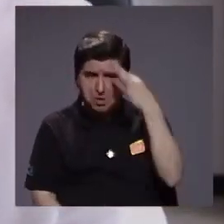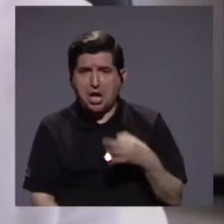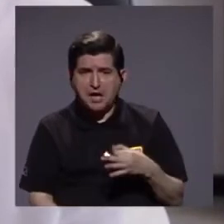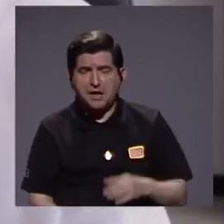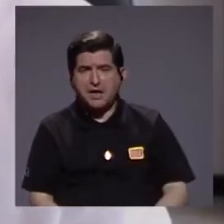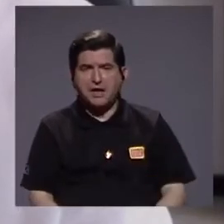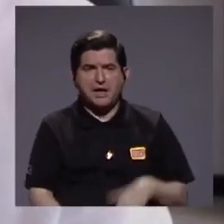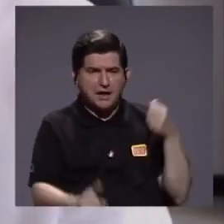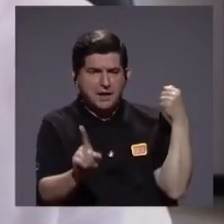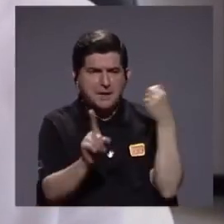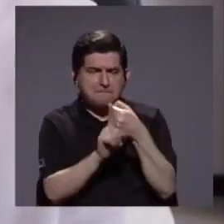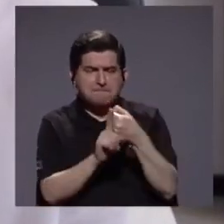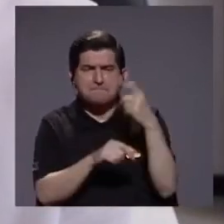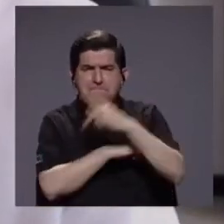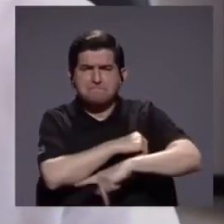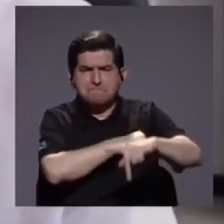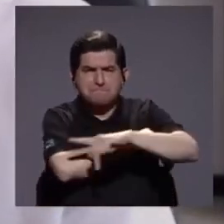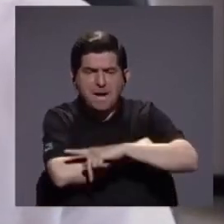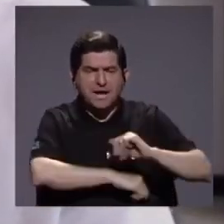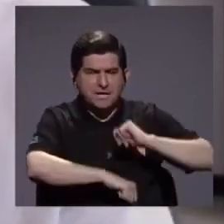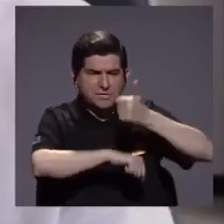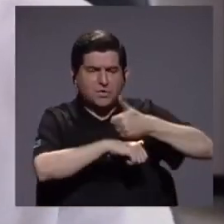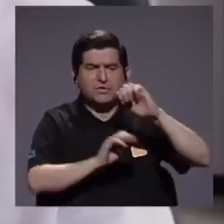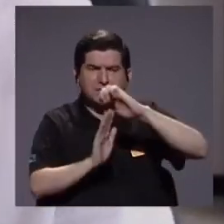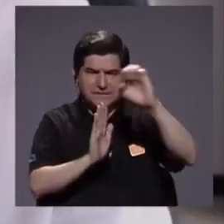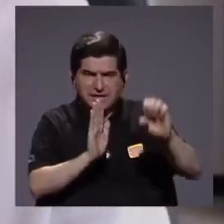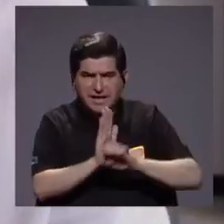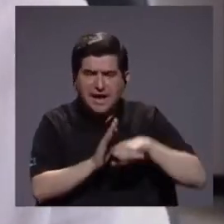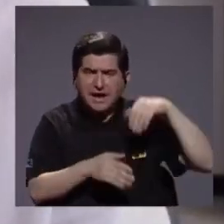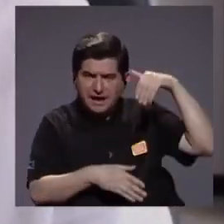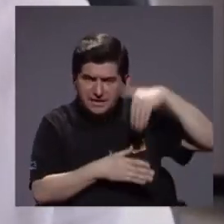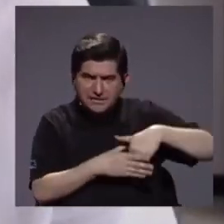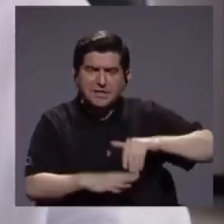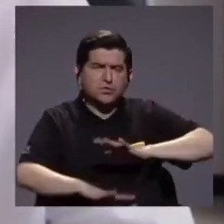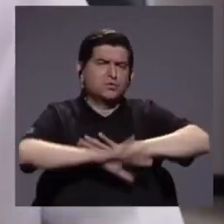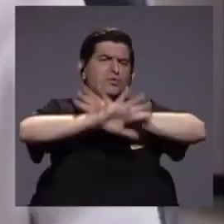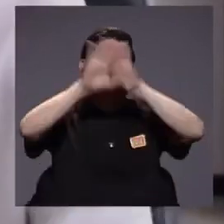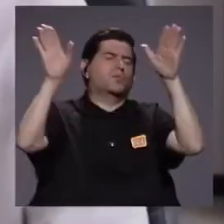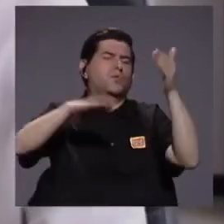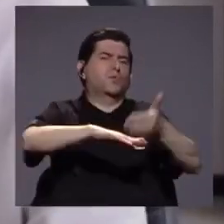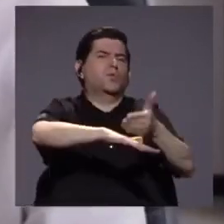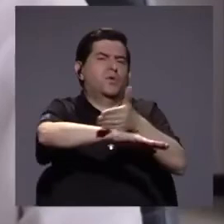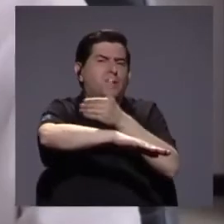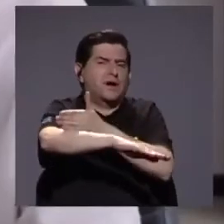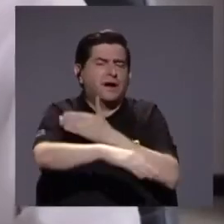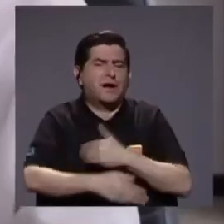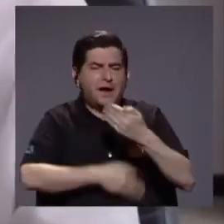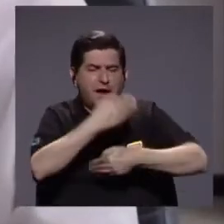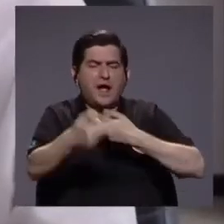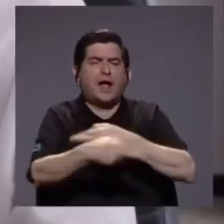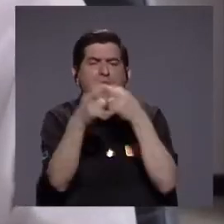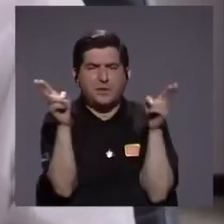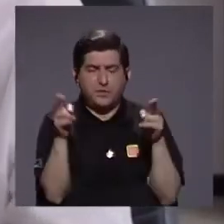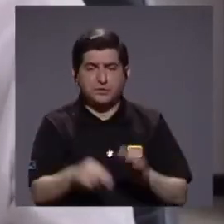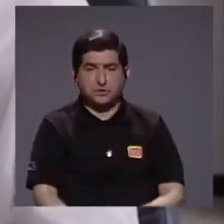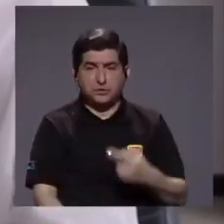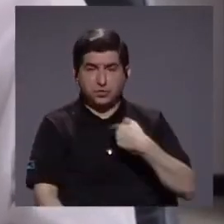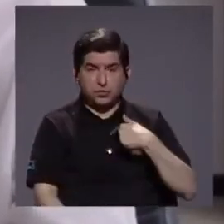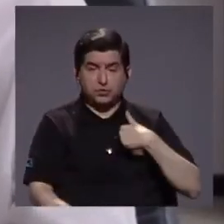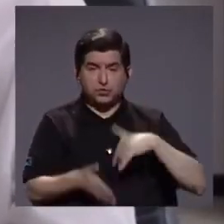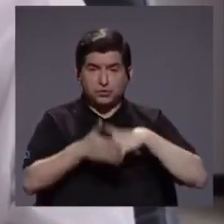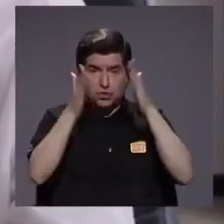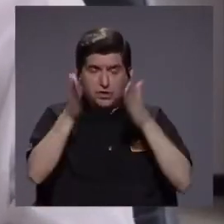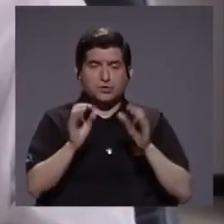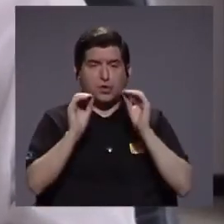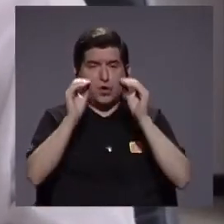de que el impacto país, lo que tiene establecido nuestro estatuto orgánico, está claro en el avance hacia la regionalización. He sido estudiante